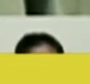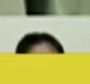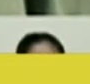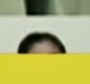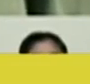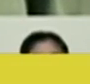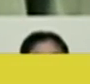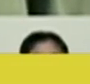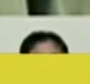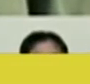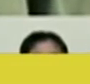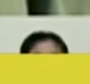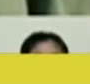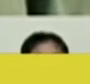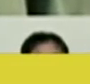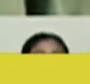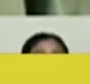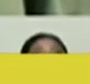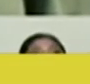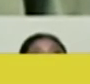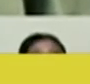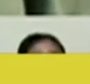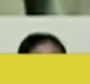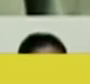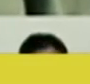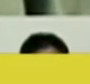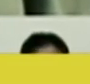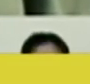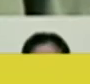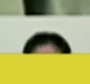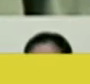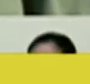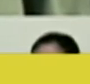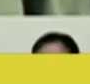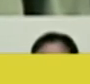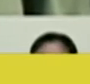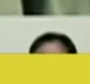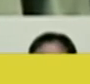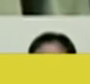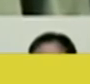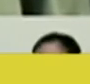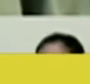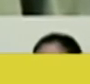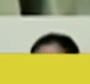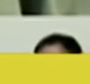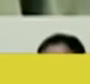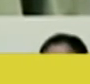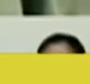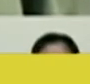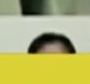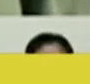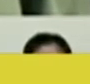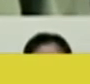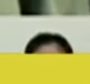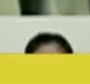militares y ciudadanos de defender, consolidar y potenciar la patria de Bolívar y Chávez y garantizar la mayor suma de